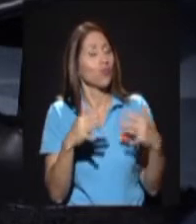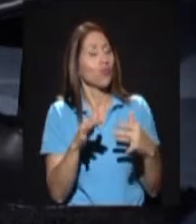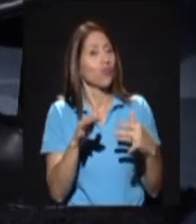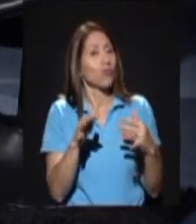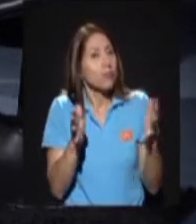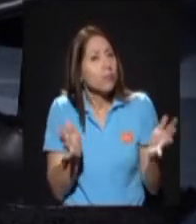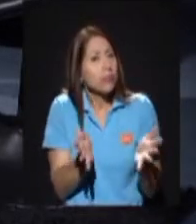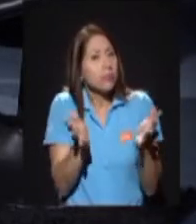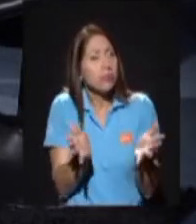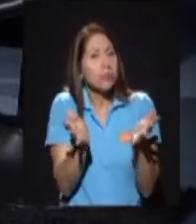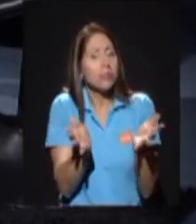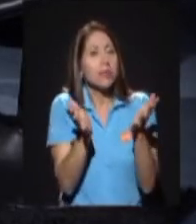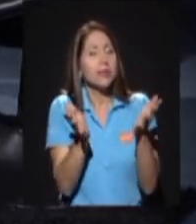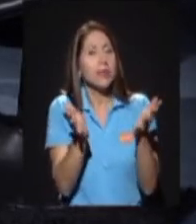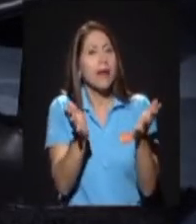la